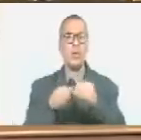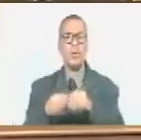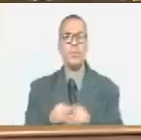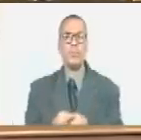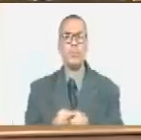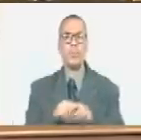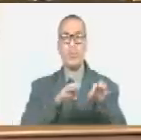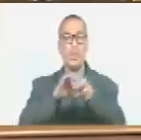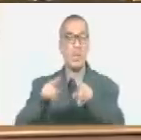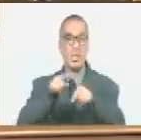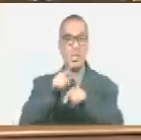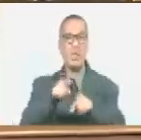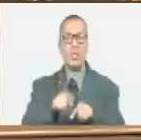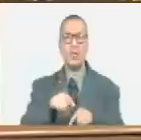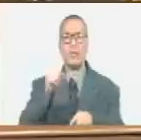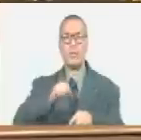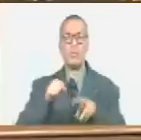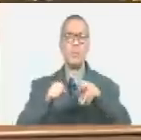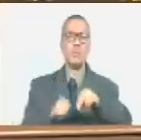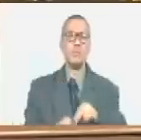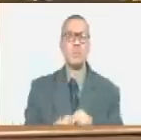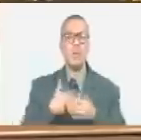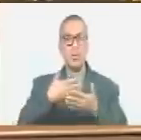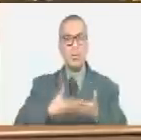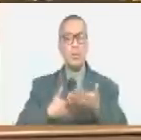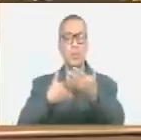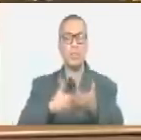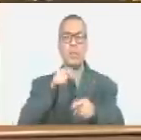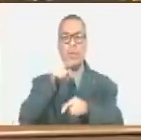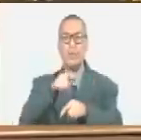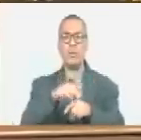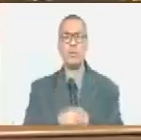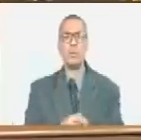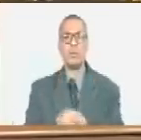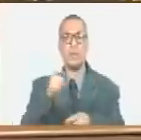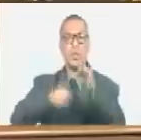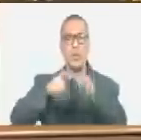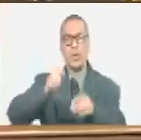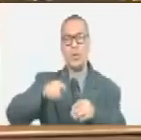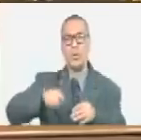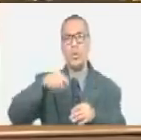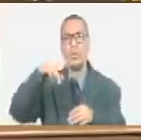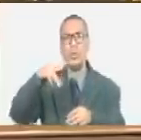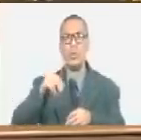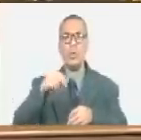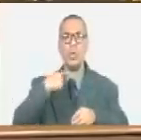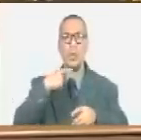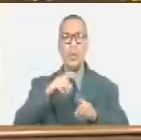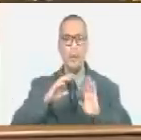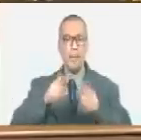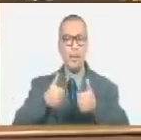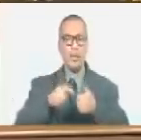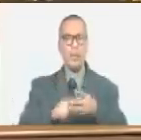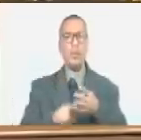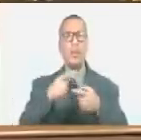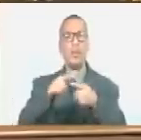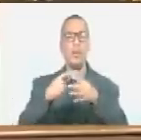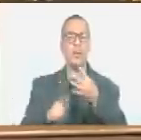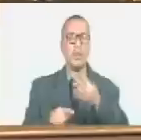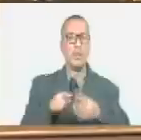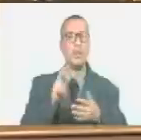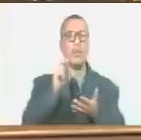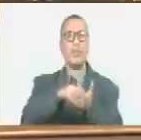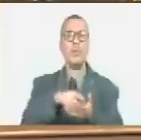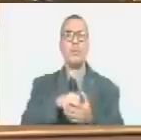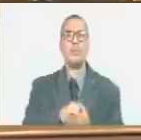el escrito de interposición. Presentado el recurso, el juez o jueza emplazará a las otras partes para